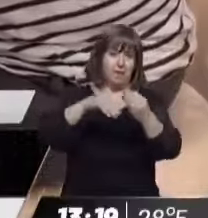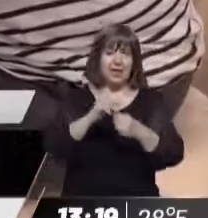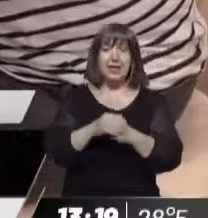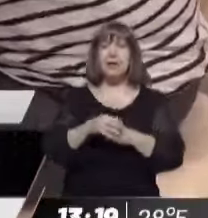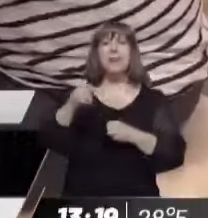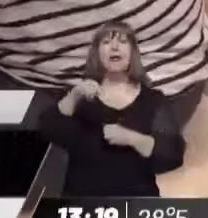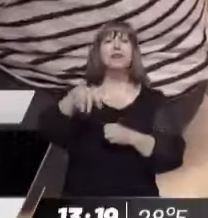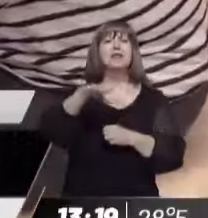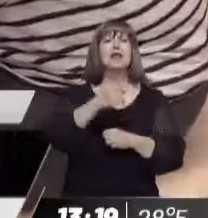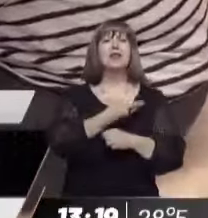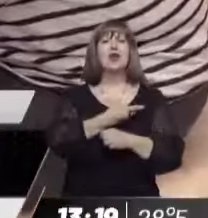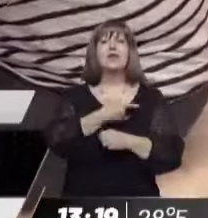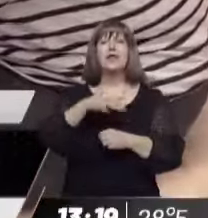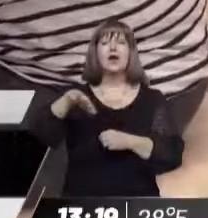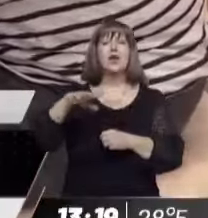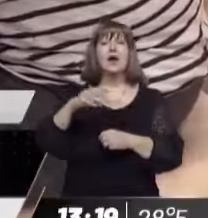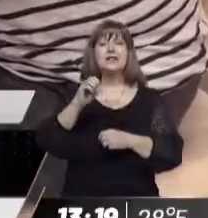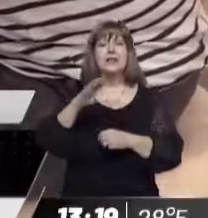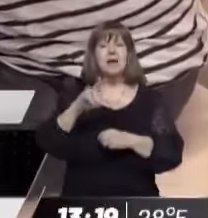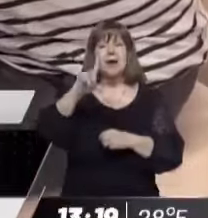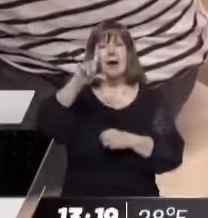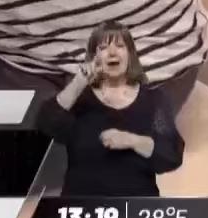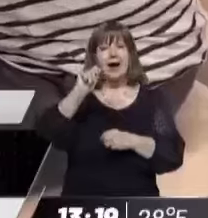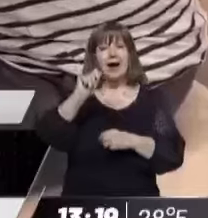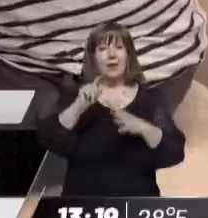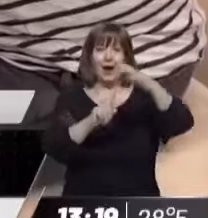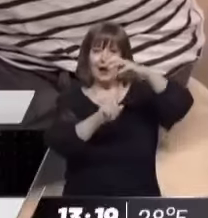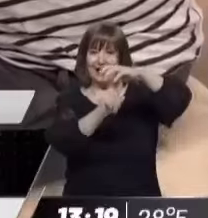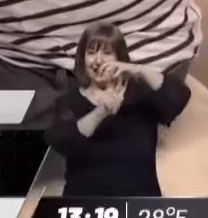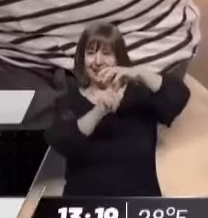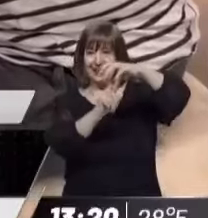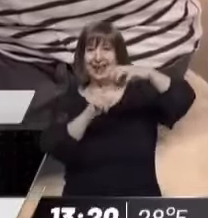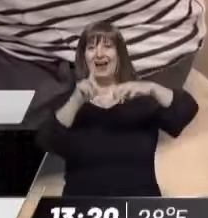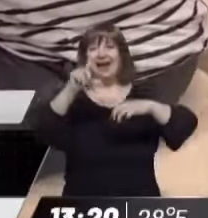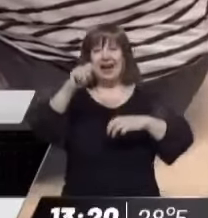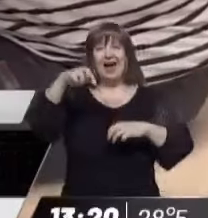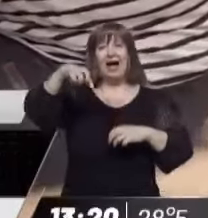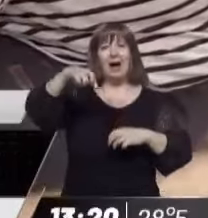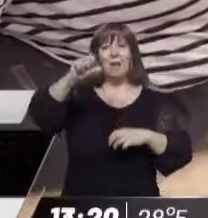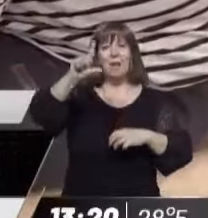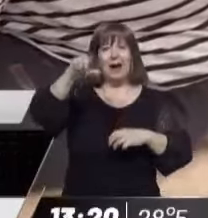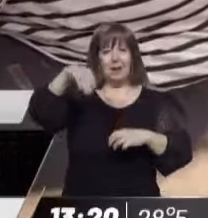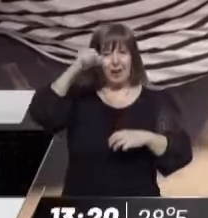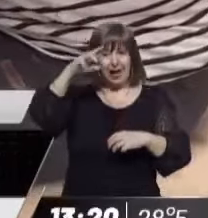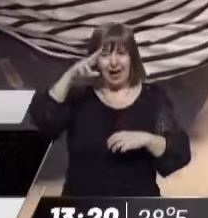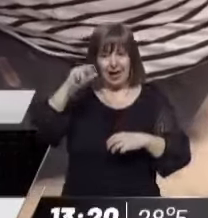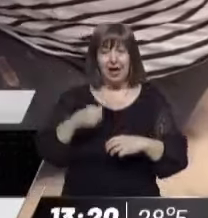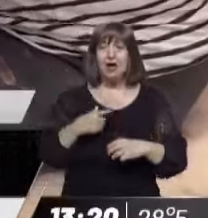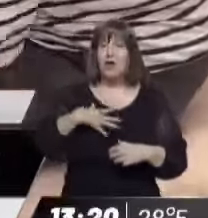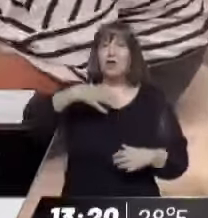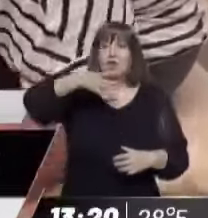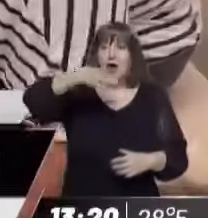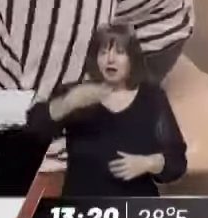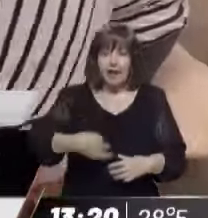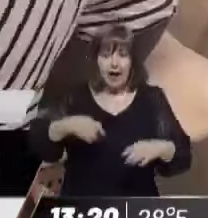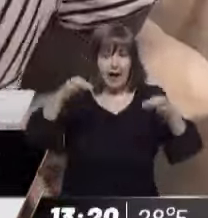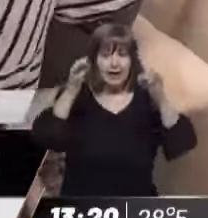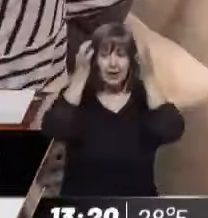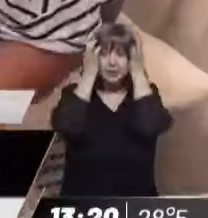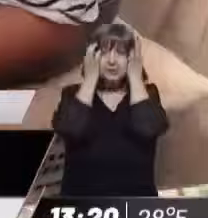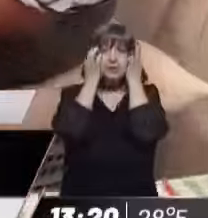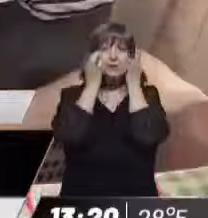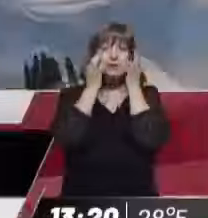valle y hace muchísimo calor, chicos, acá abajo, pero mucho calor. Acá debemos tener, Julián, 35 grados en seguro. Este momento, y la